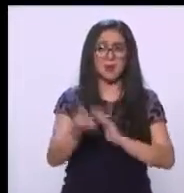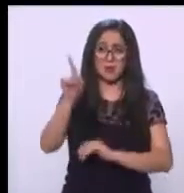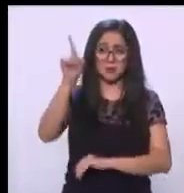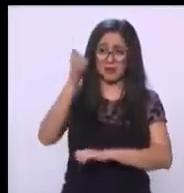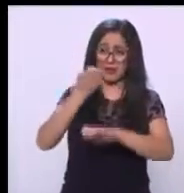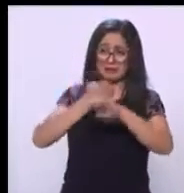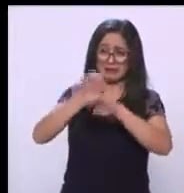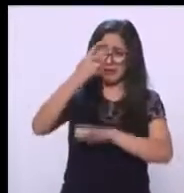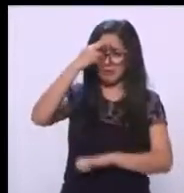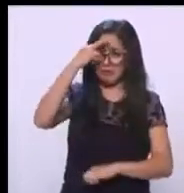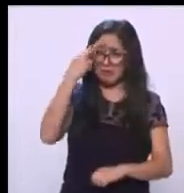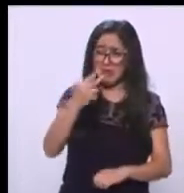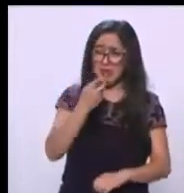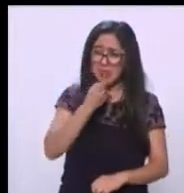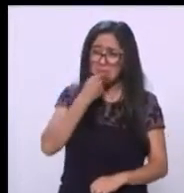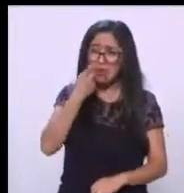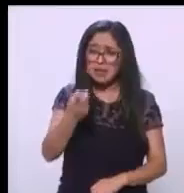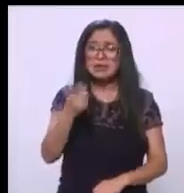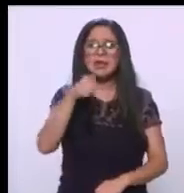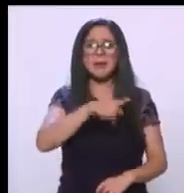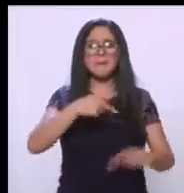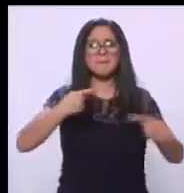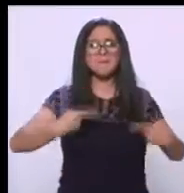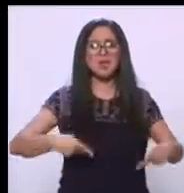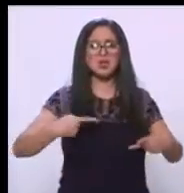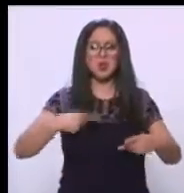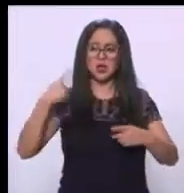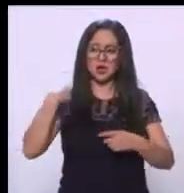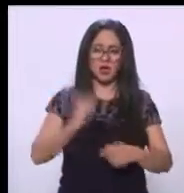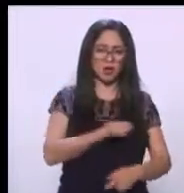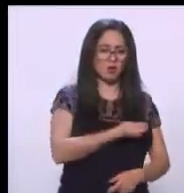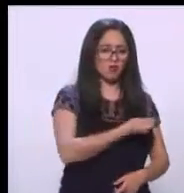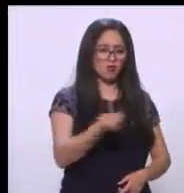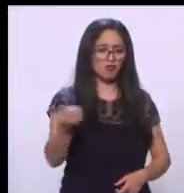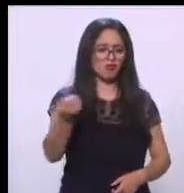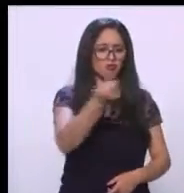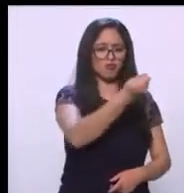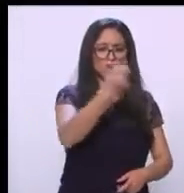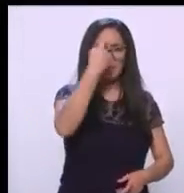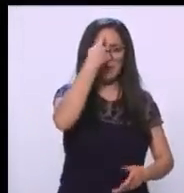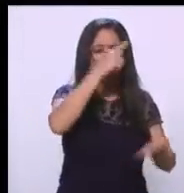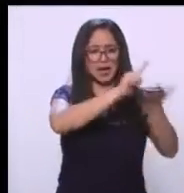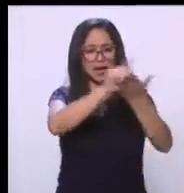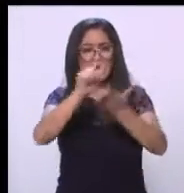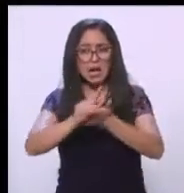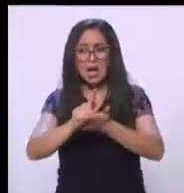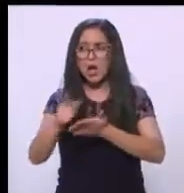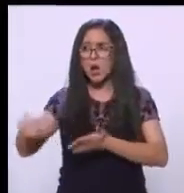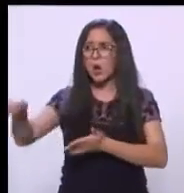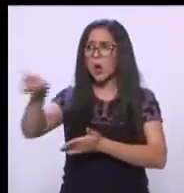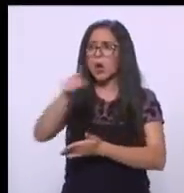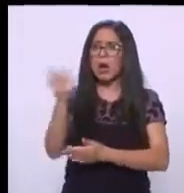decía que las personas que iban a sanitizar en realidad estaban tirando el virus. Entonces los ciudadanos